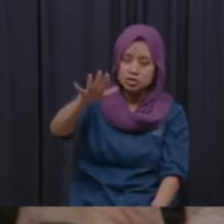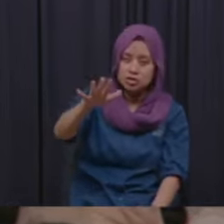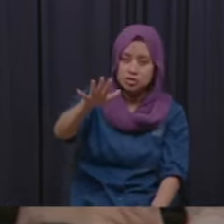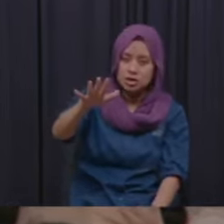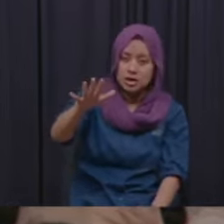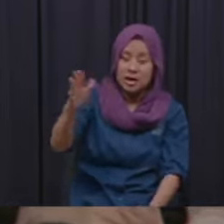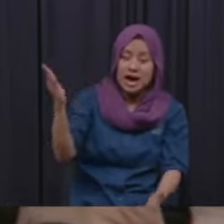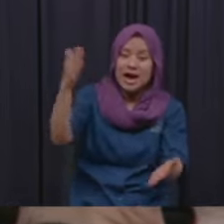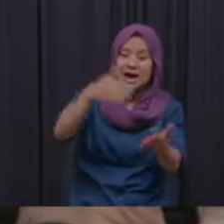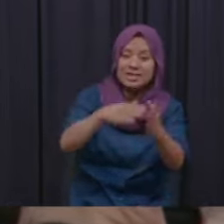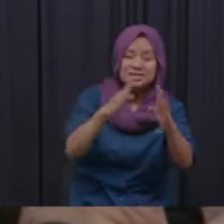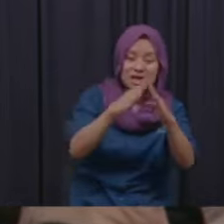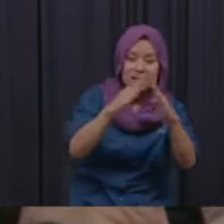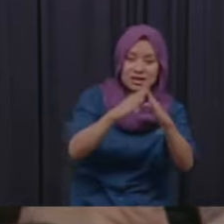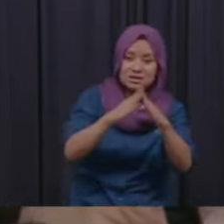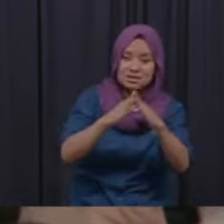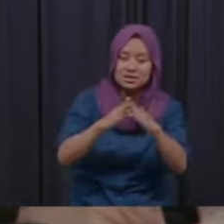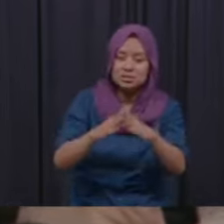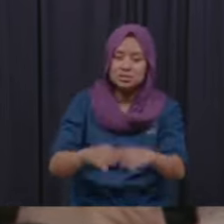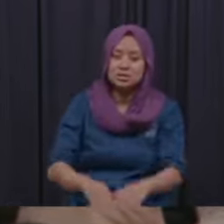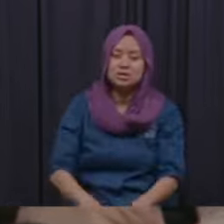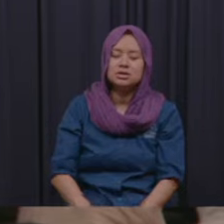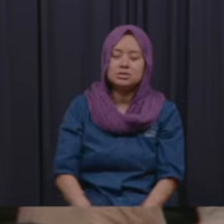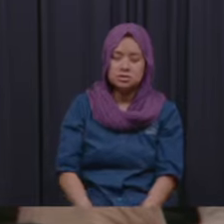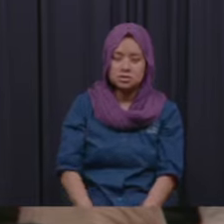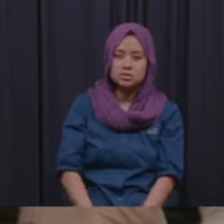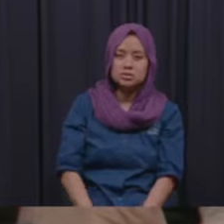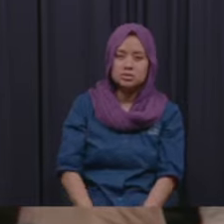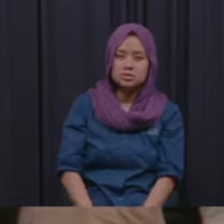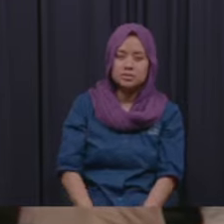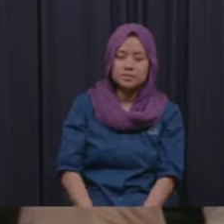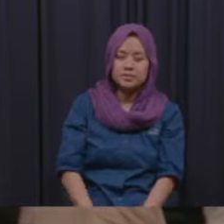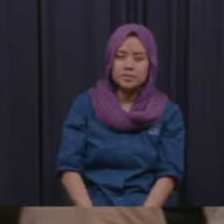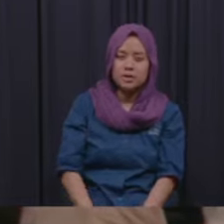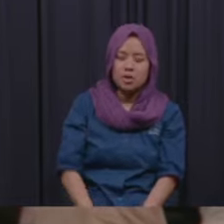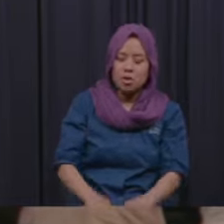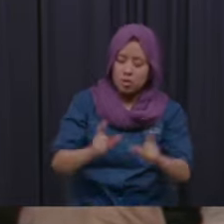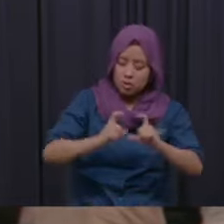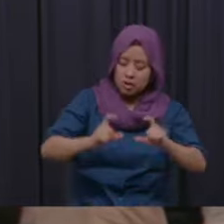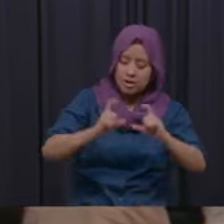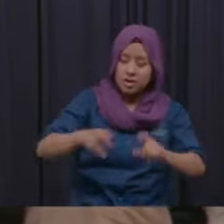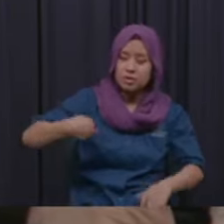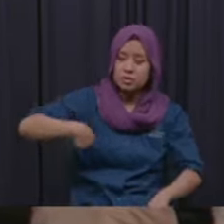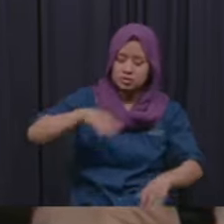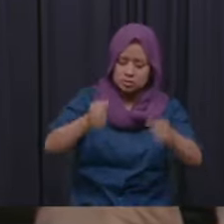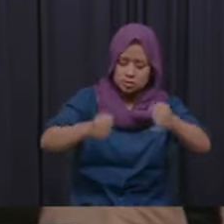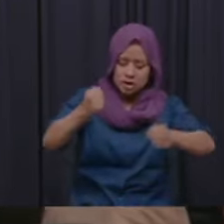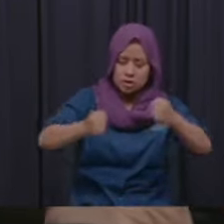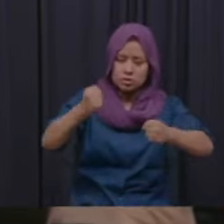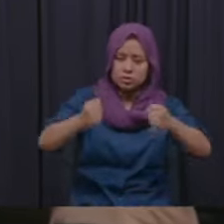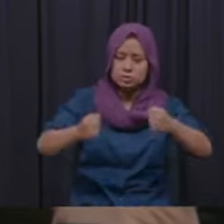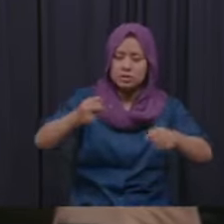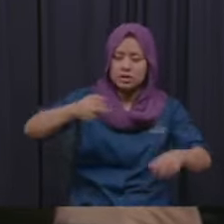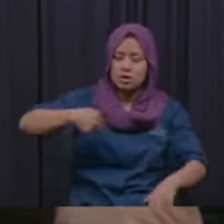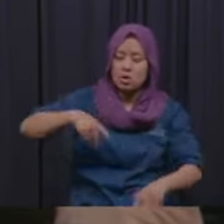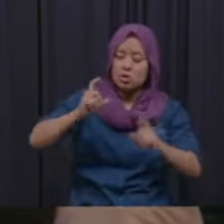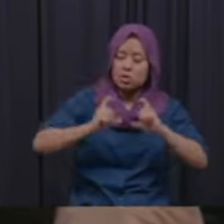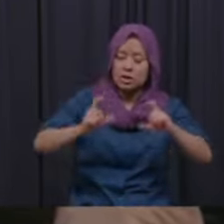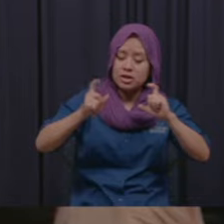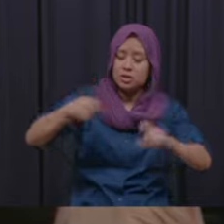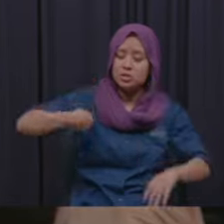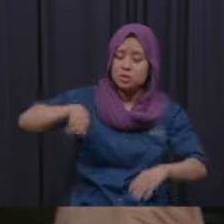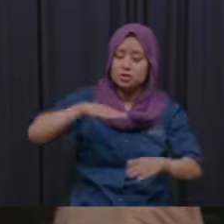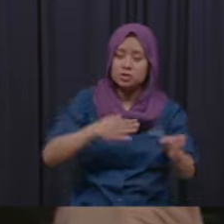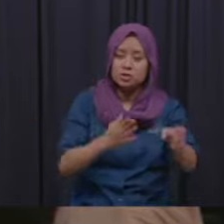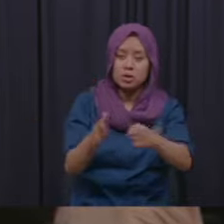Haznos invisibles contra todo ataque del enemigo. Guarda nuestros vehículos, guarda nuestro camino, y